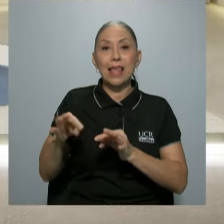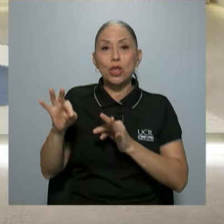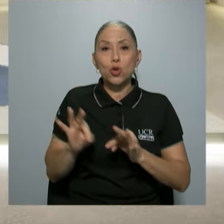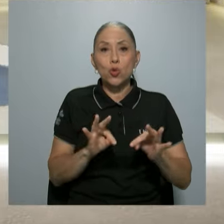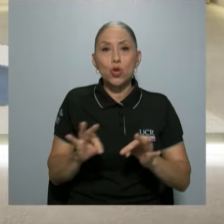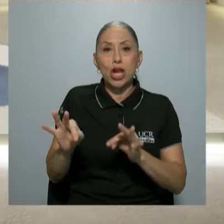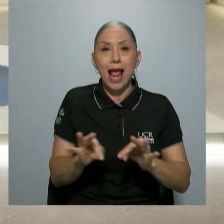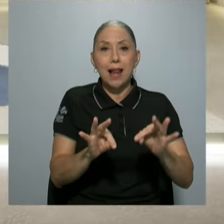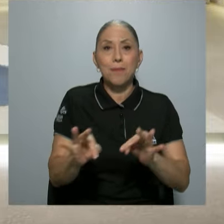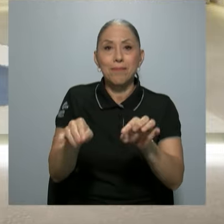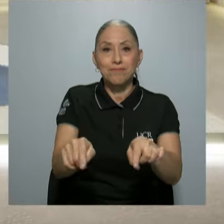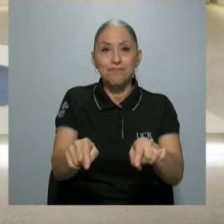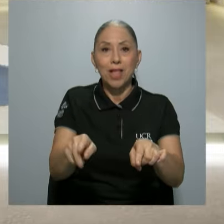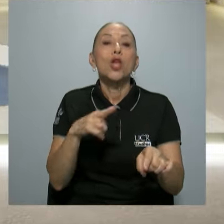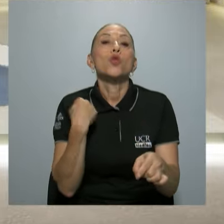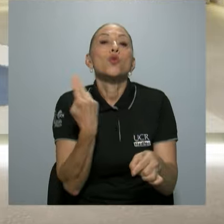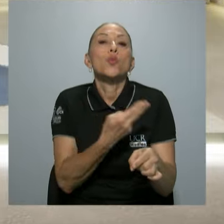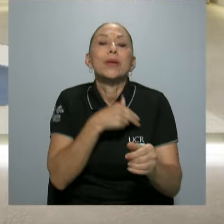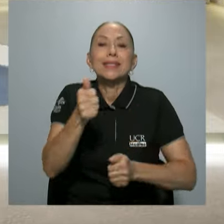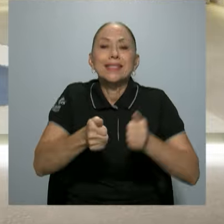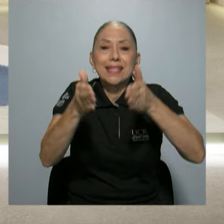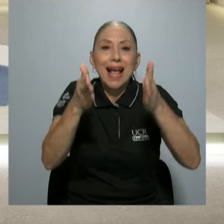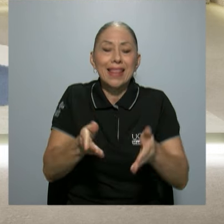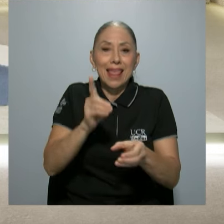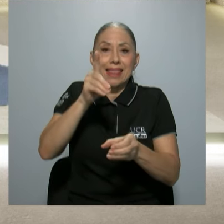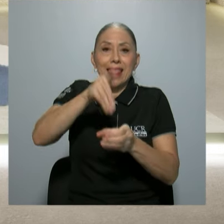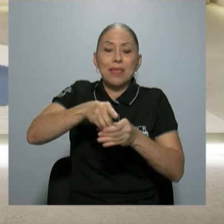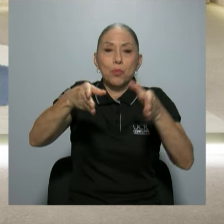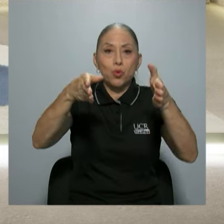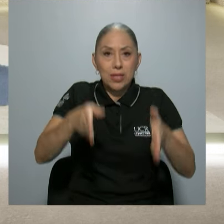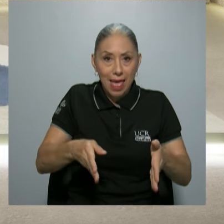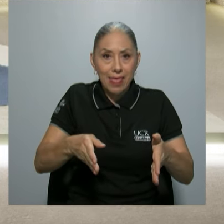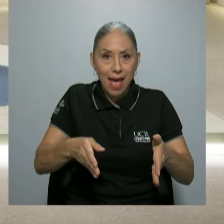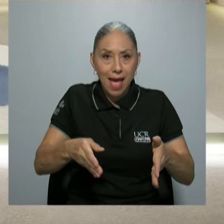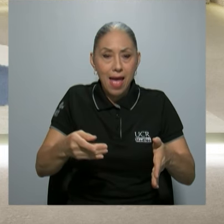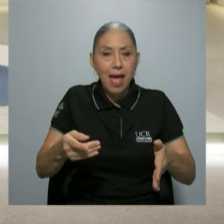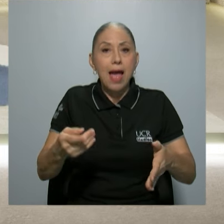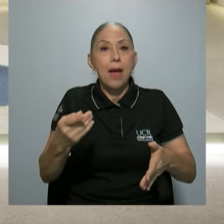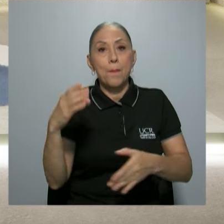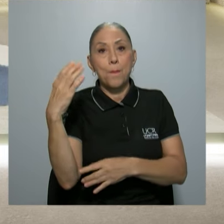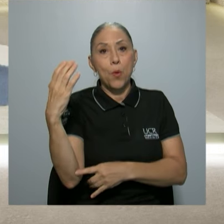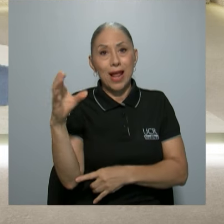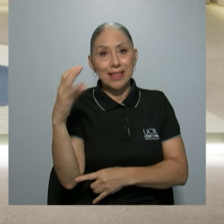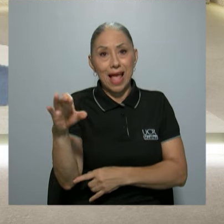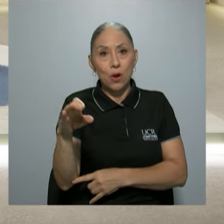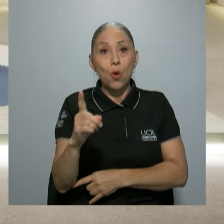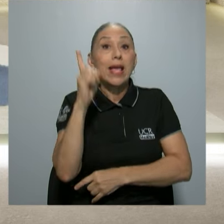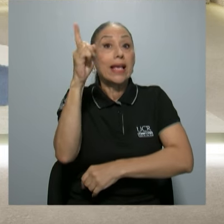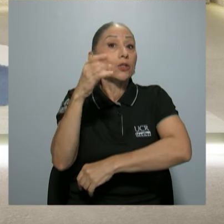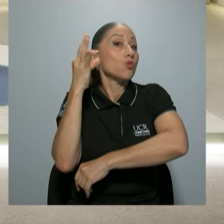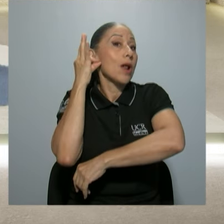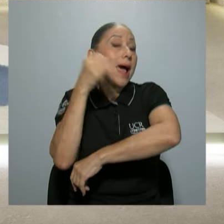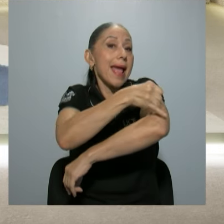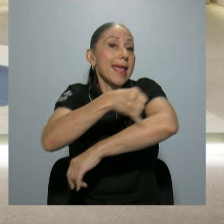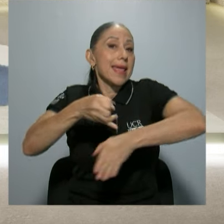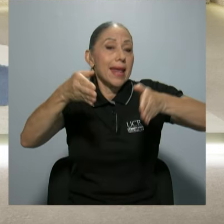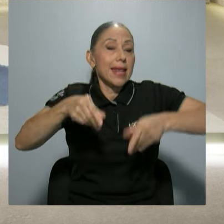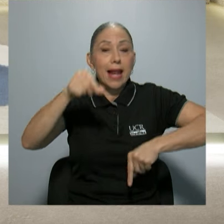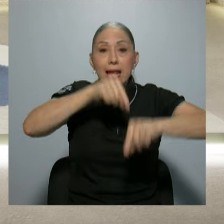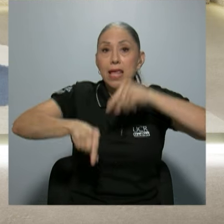es nuestra candidata a diputada por Cartago, es una ingeniera química muy prestigiosa en